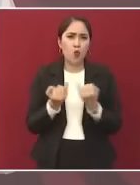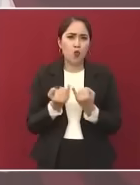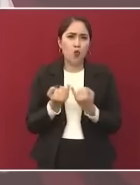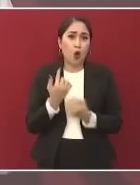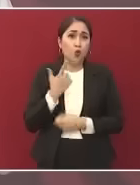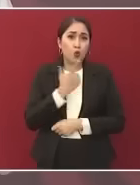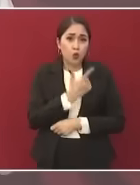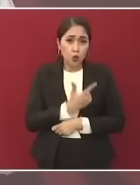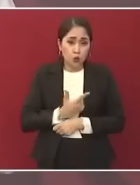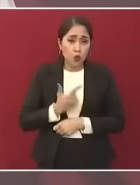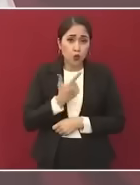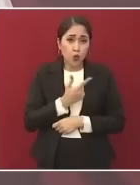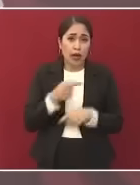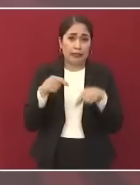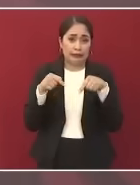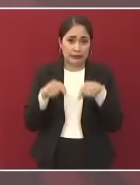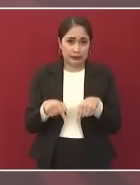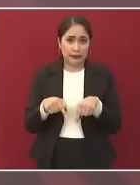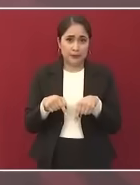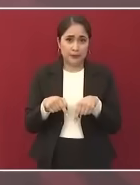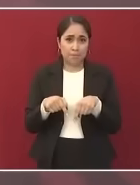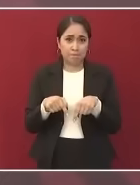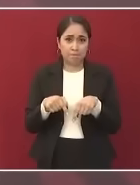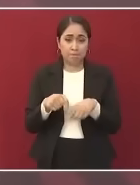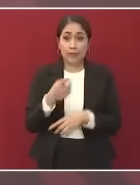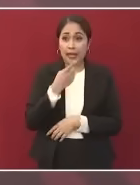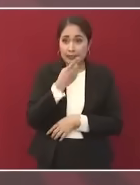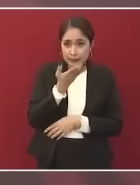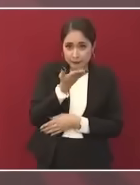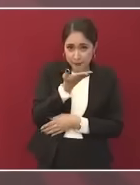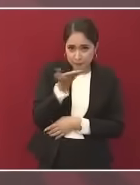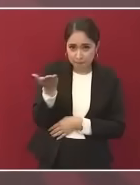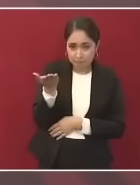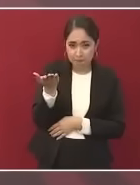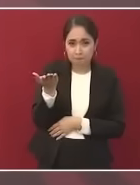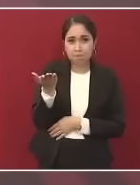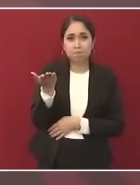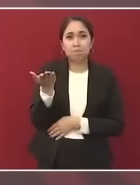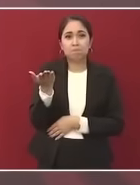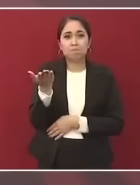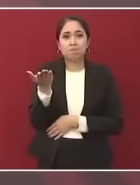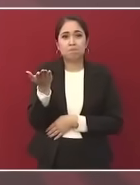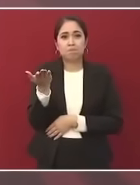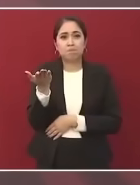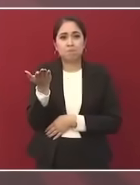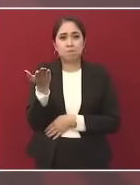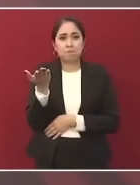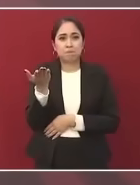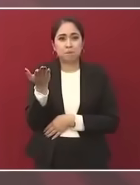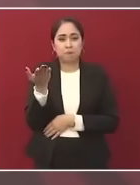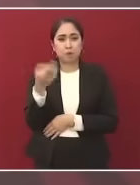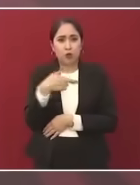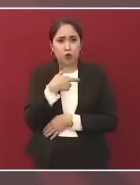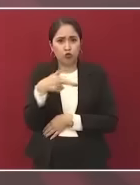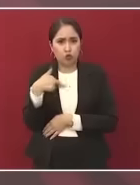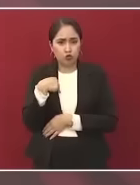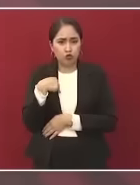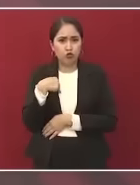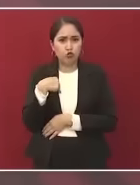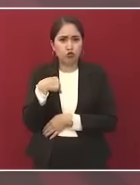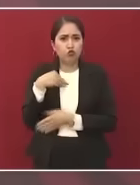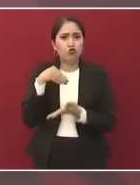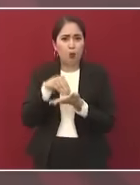de nuestro pueblo por eso voy a seguir viniendo sentenció no es la primera vez que López Obrador utiliza a este